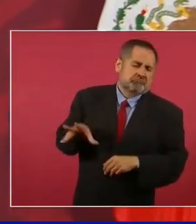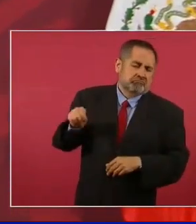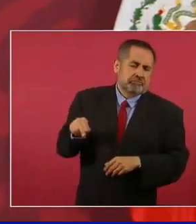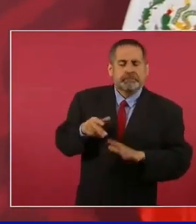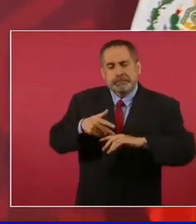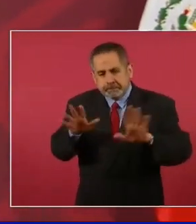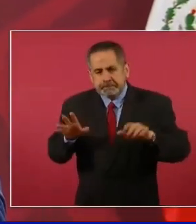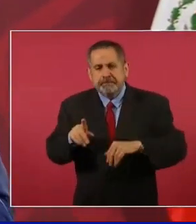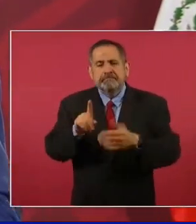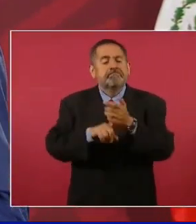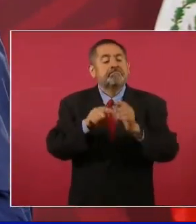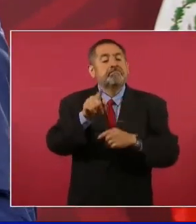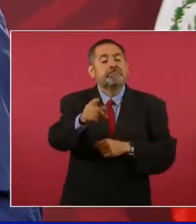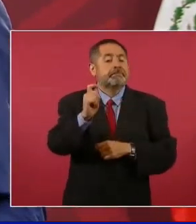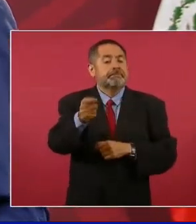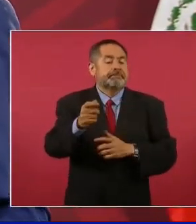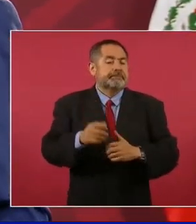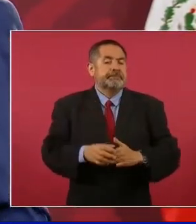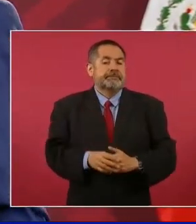Pero bueno,